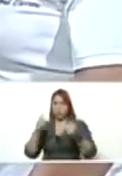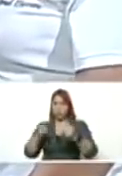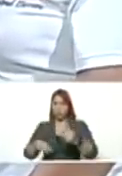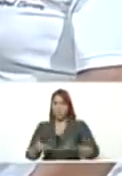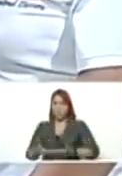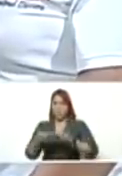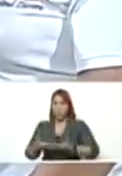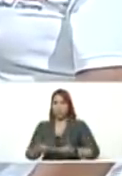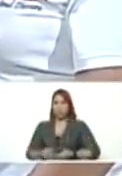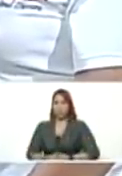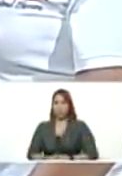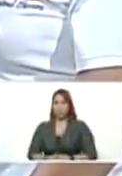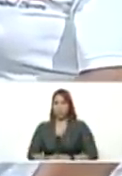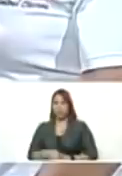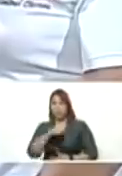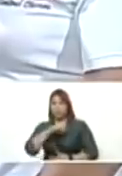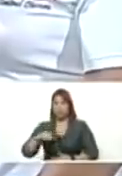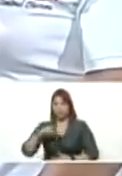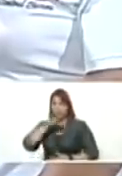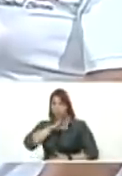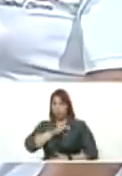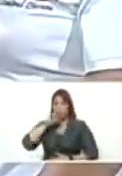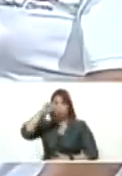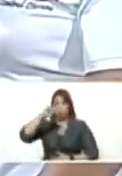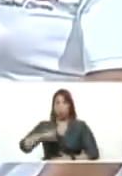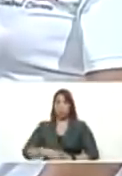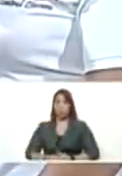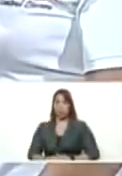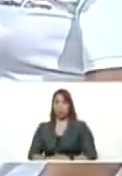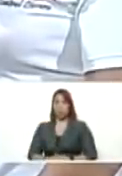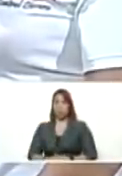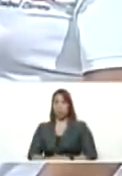pesados. Como somos socialistas, mi presidente,